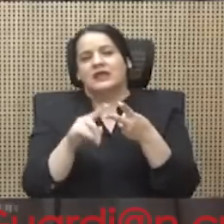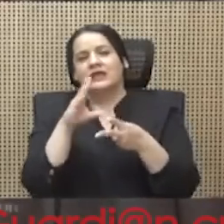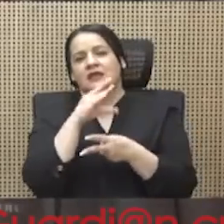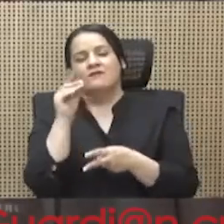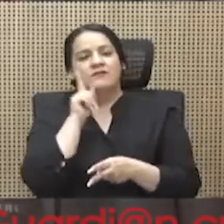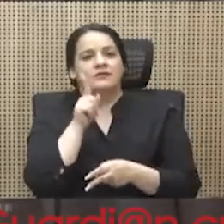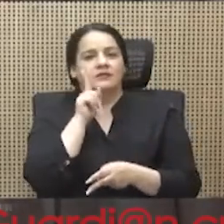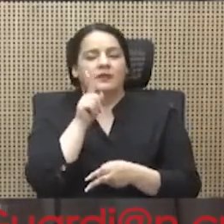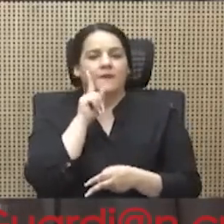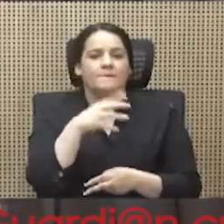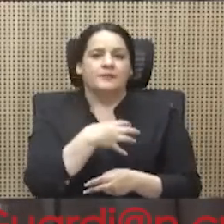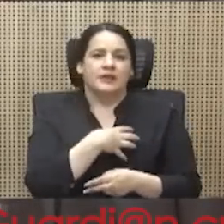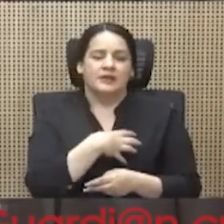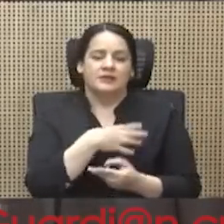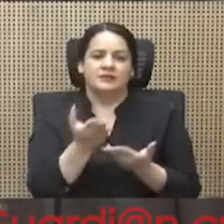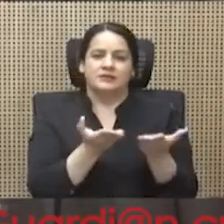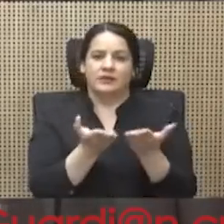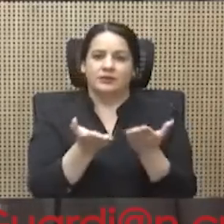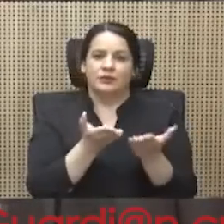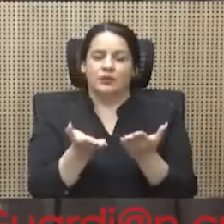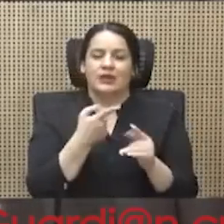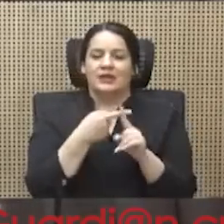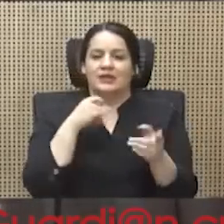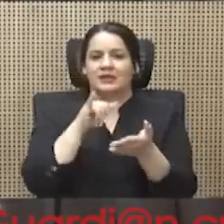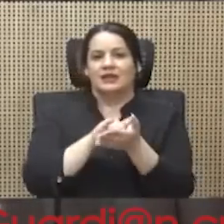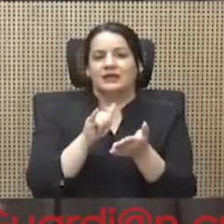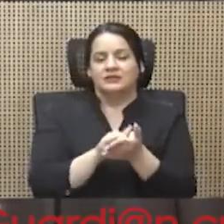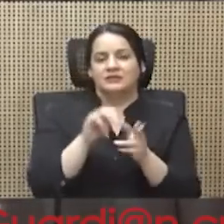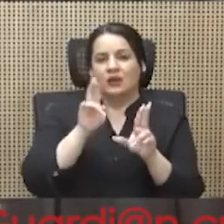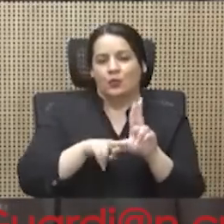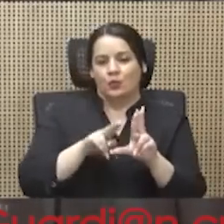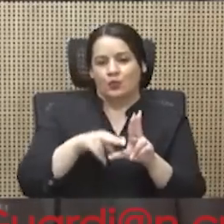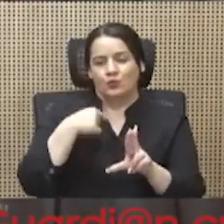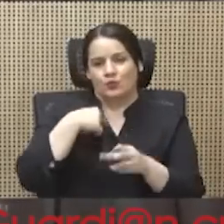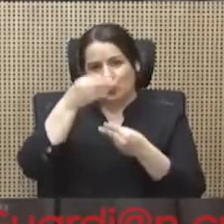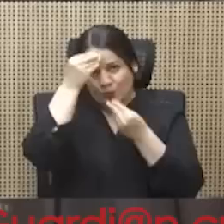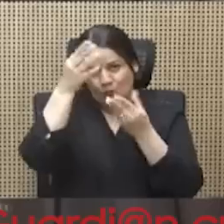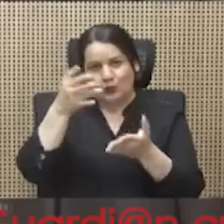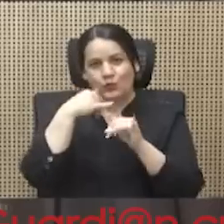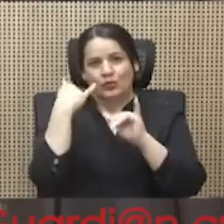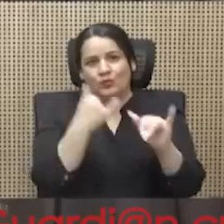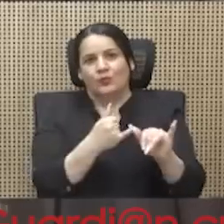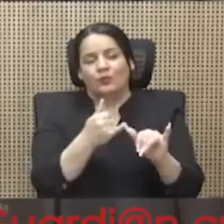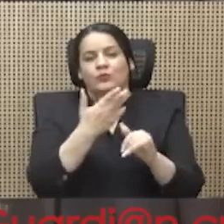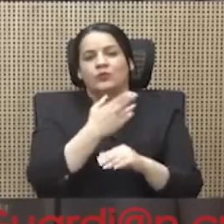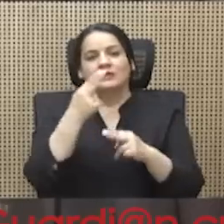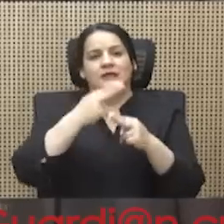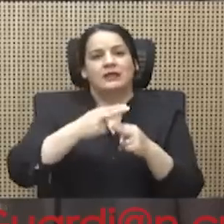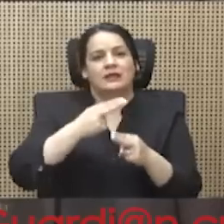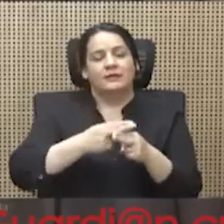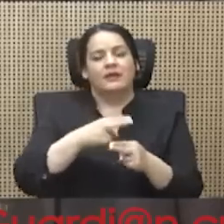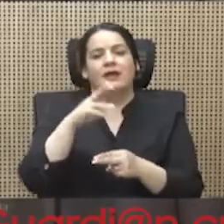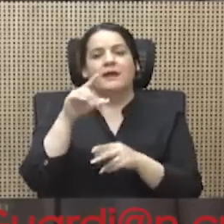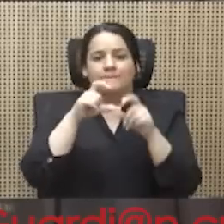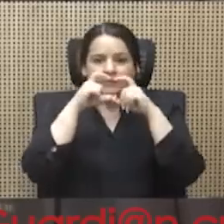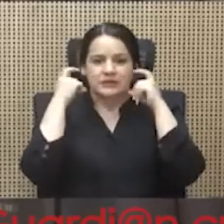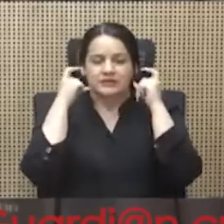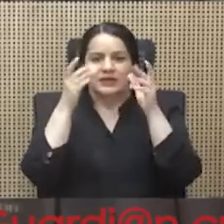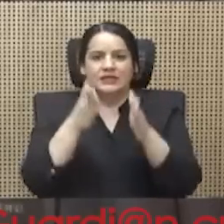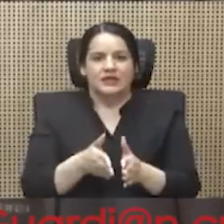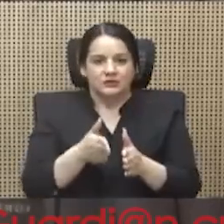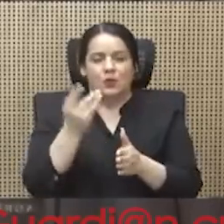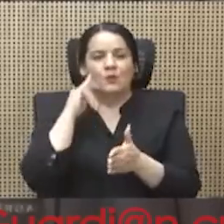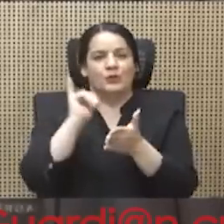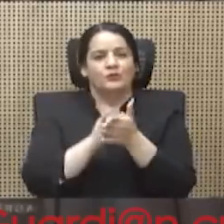recepción de bienes y servicios desde esta curul he denunciado lo que se ha denominado el mascarillazo por eso celebro el trabajo